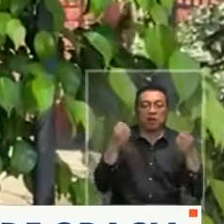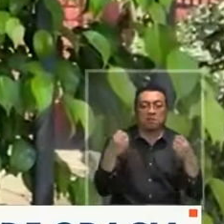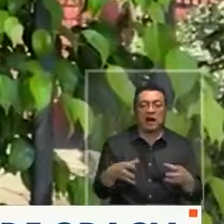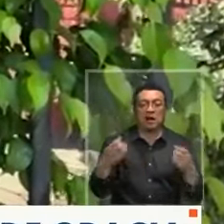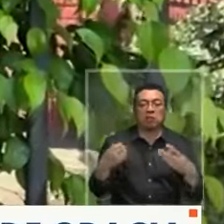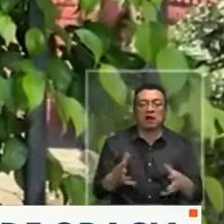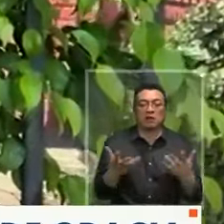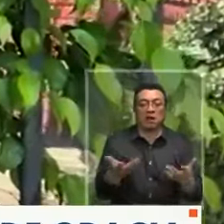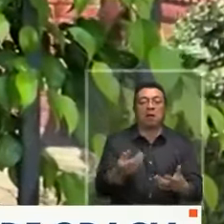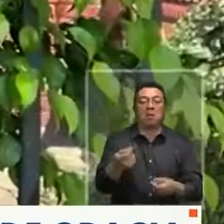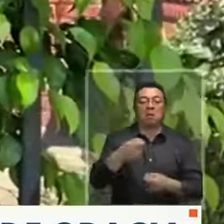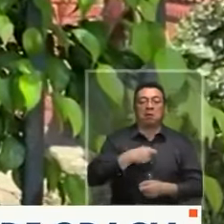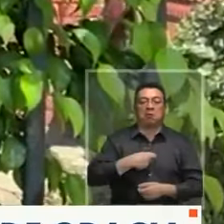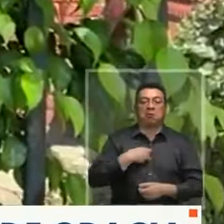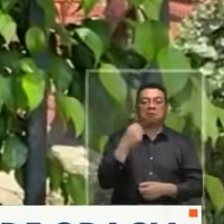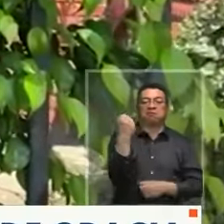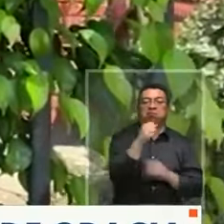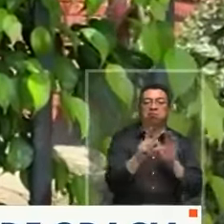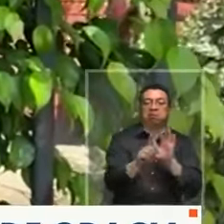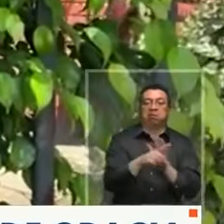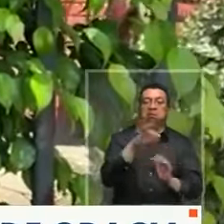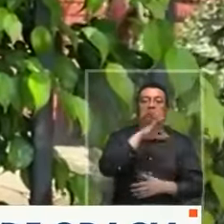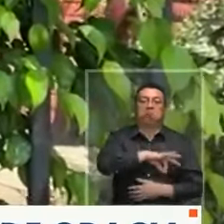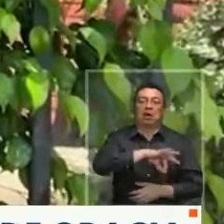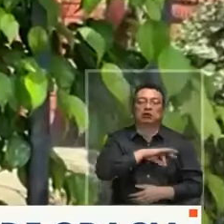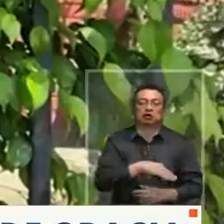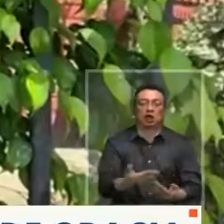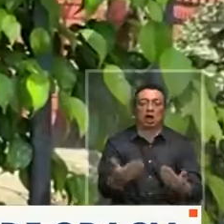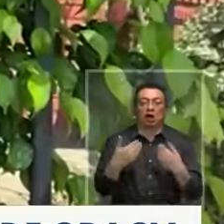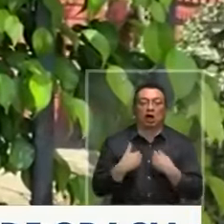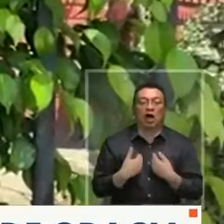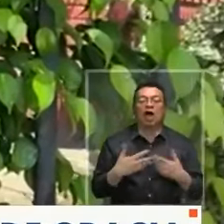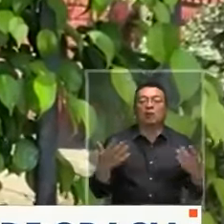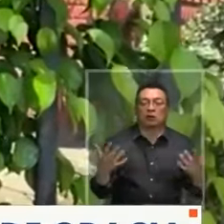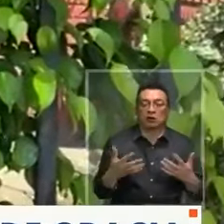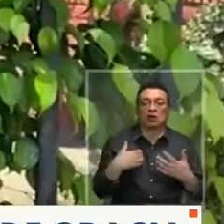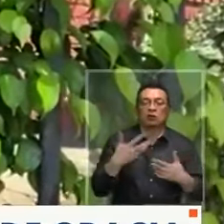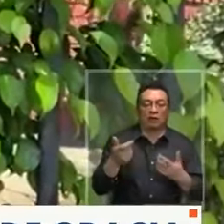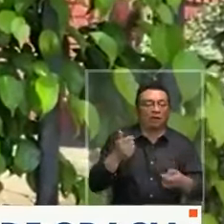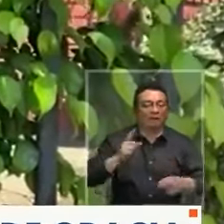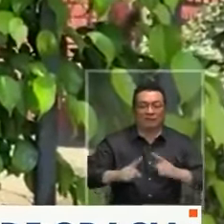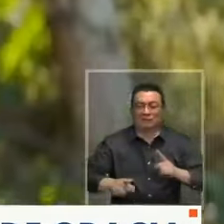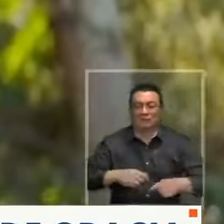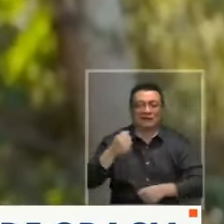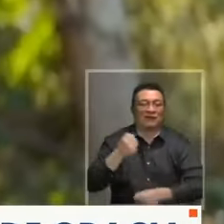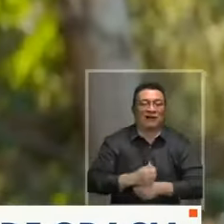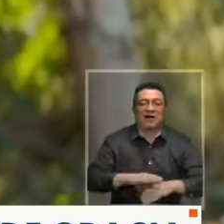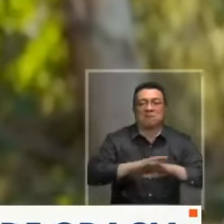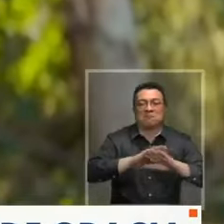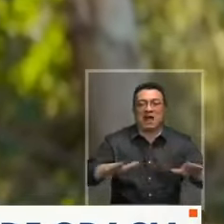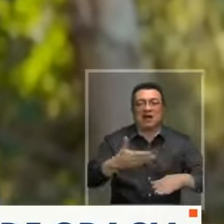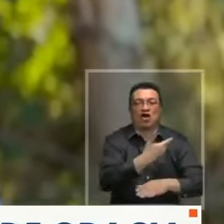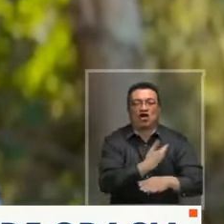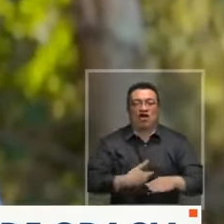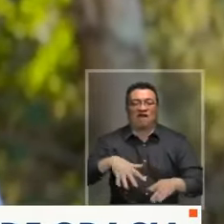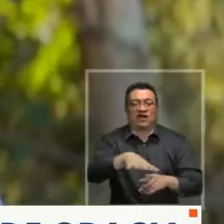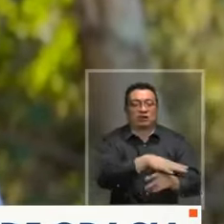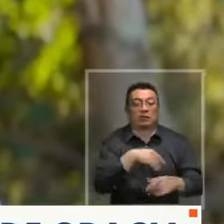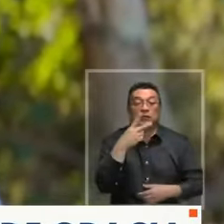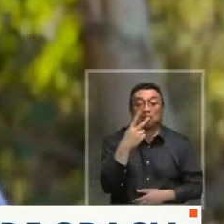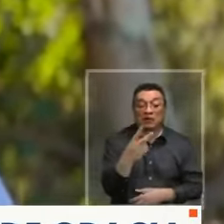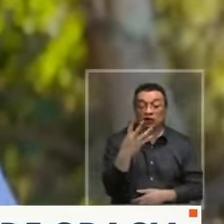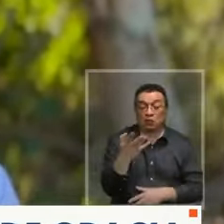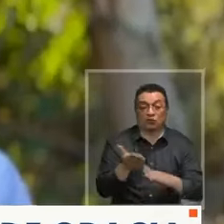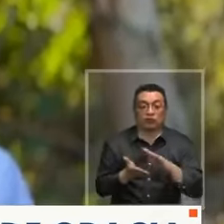terminando en manos de delincuencia delincuentes precisamente por la incompetencia inoperante Un gobierno ingresa solo 24